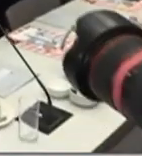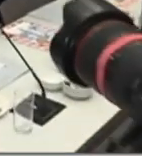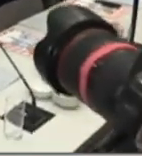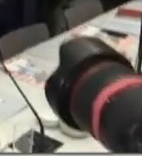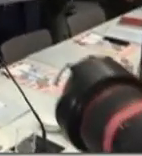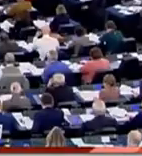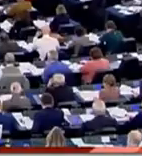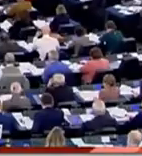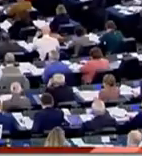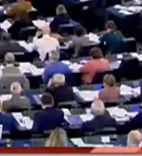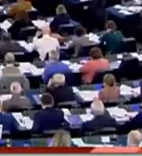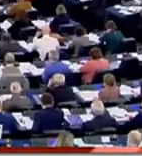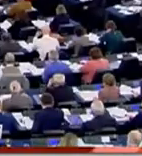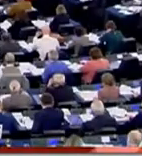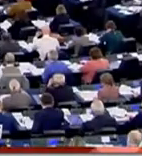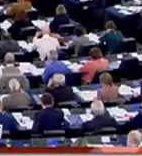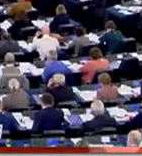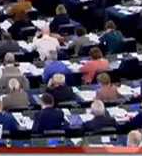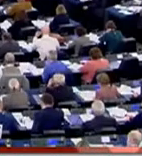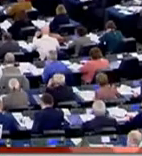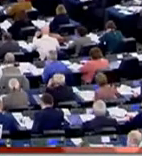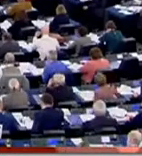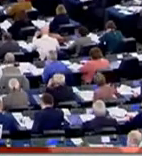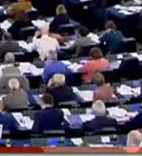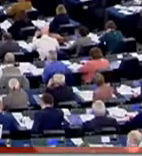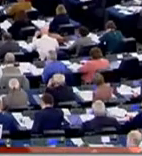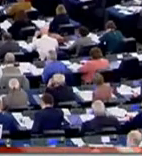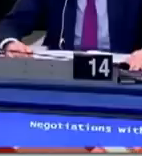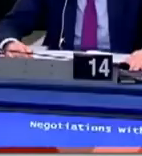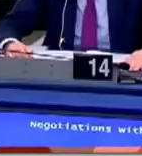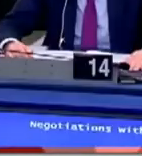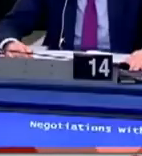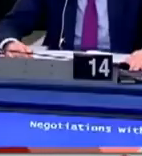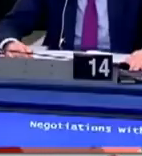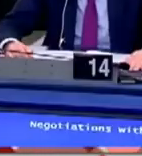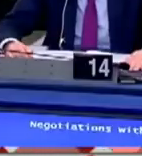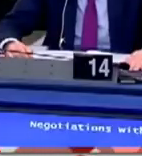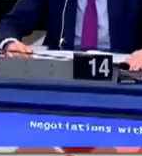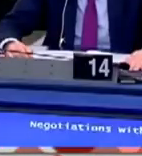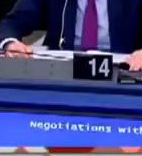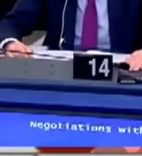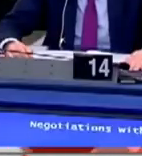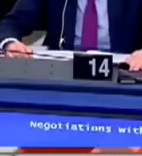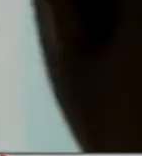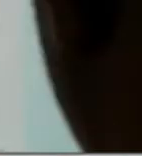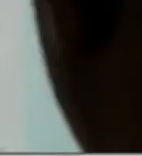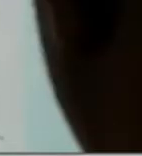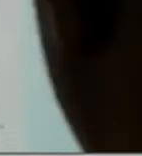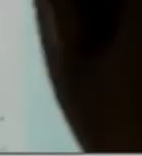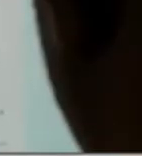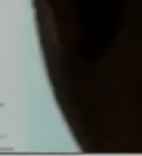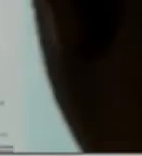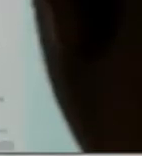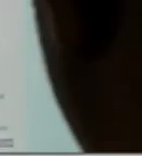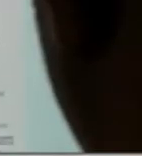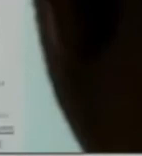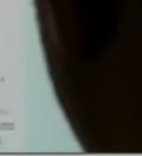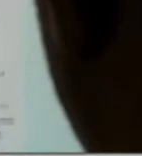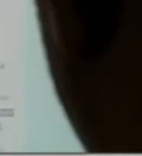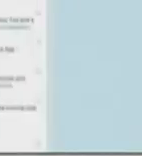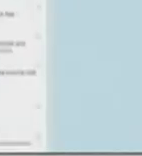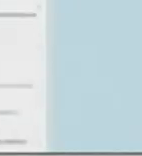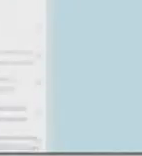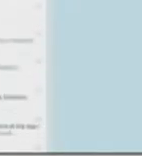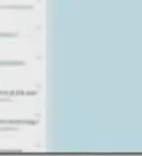Trump, que hablan sobre Angela Merkel y también sobre el Brexit. La información fue destapada utilizando una base de datos de